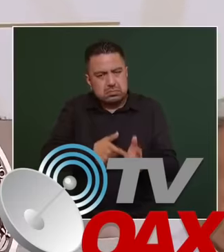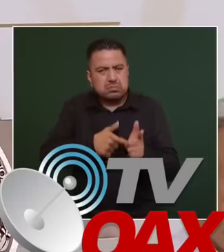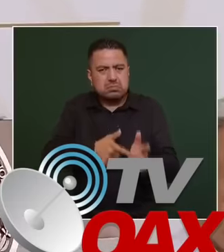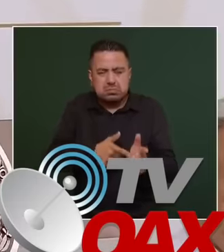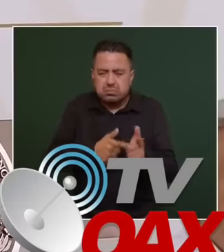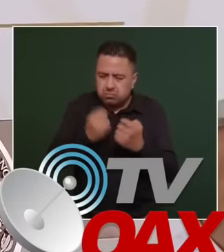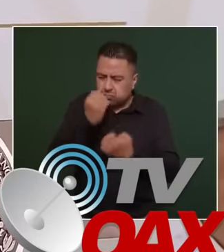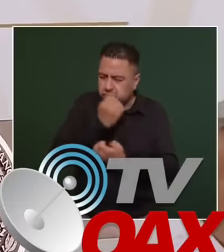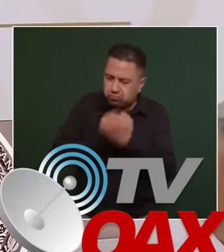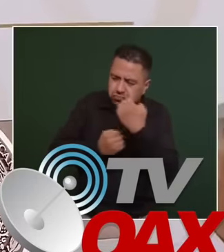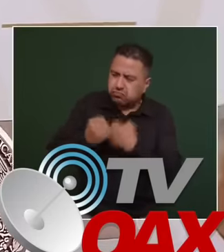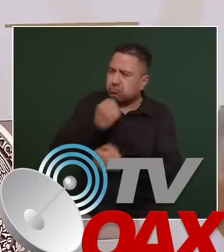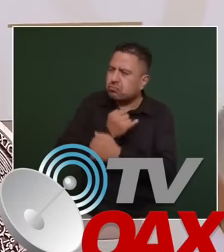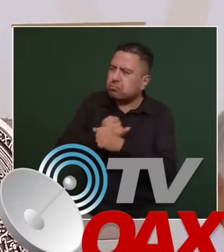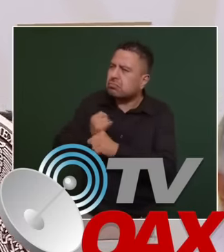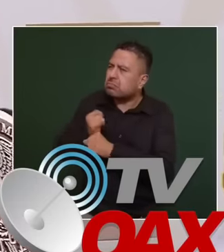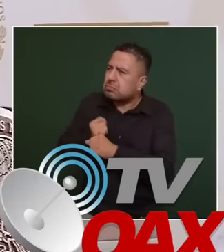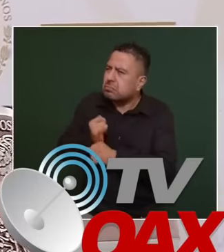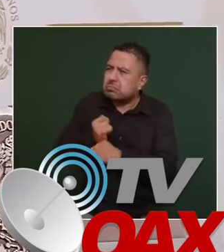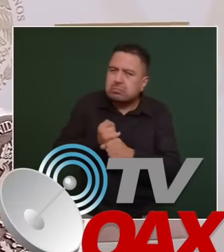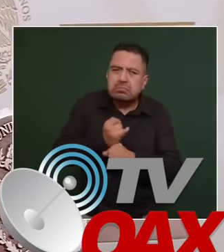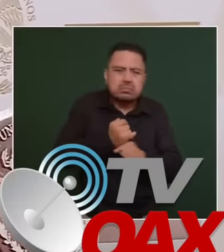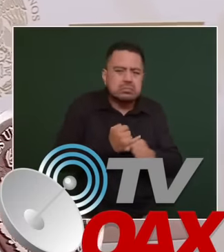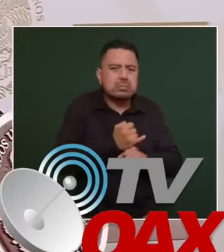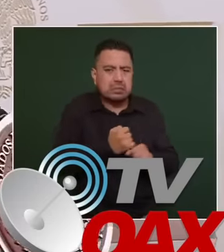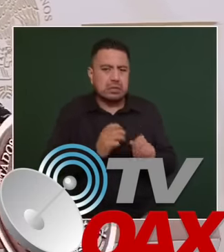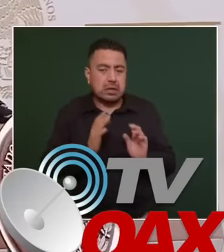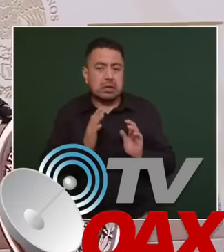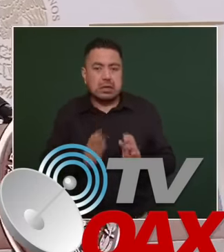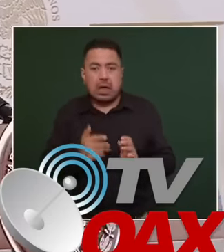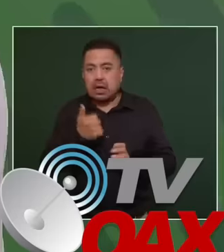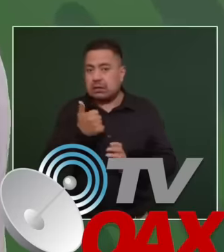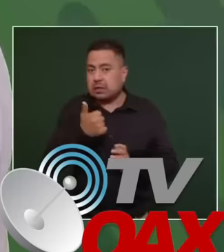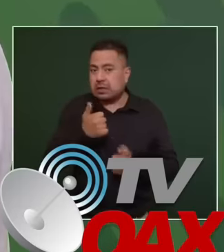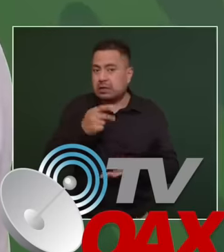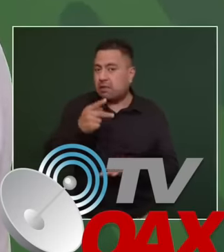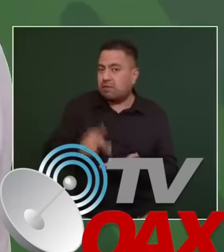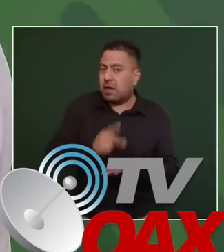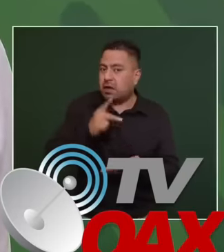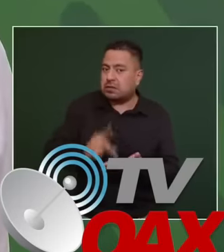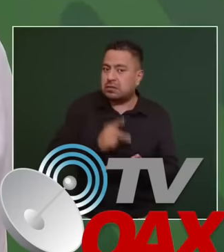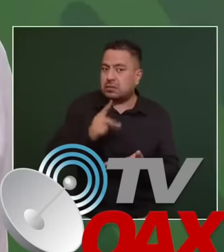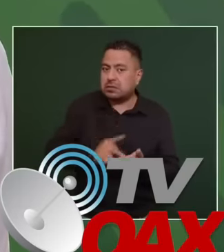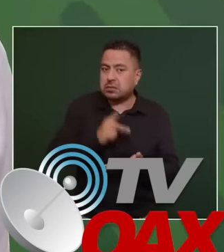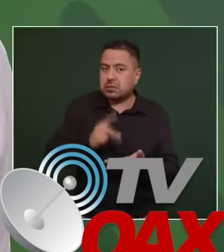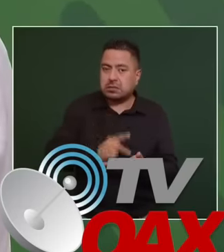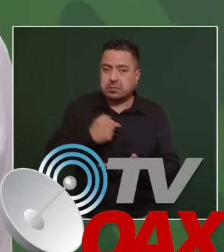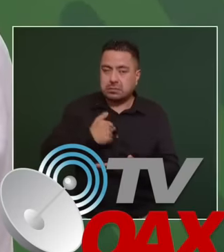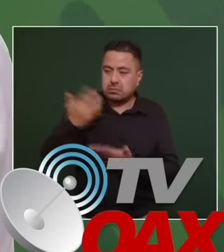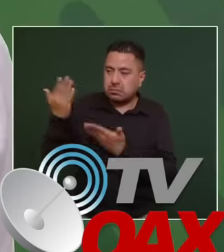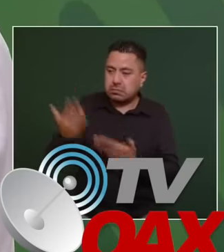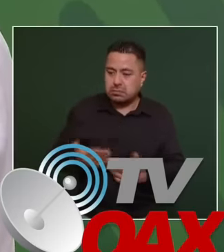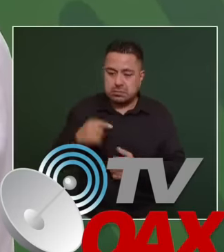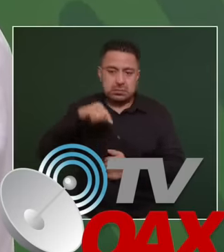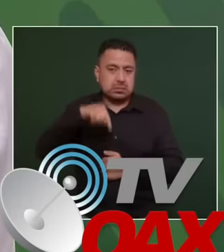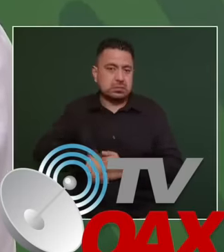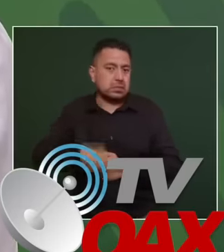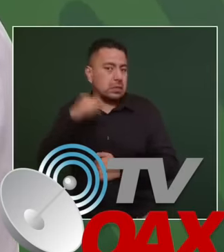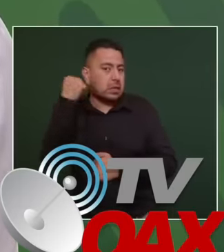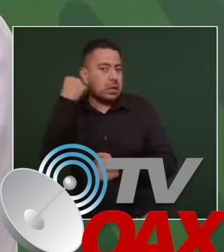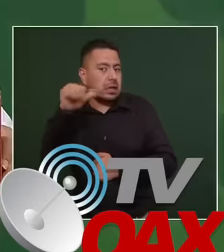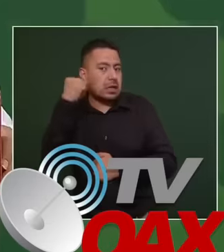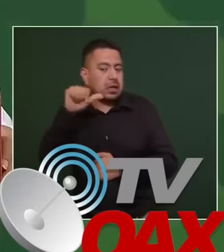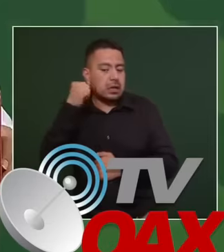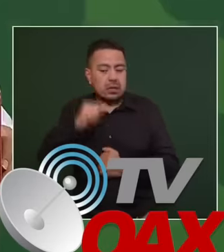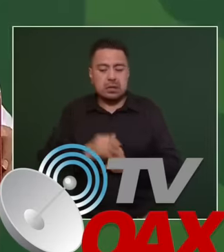evaluando. He estado en 6 ocasiones en Acapulco. He